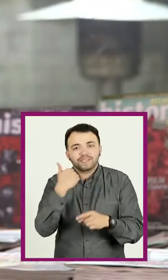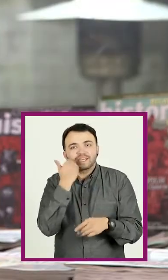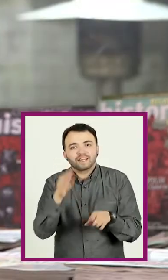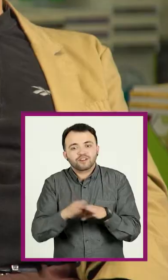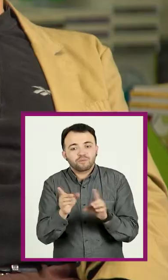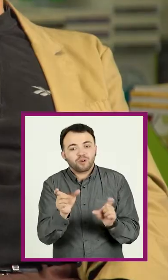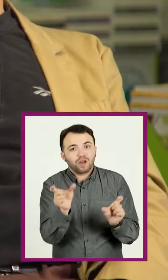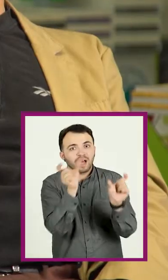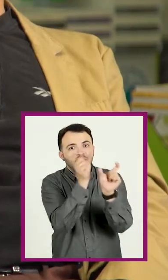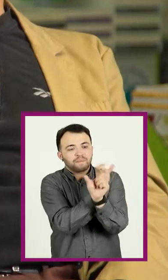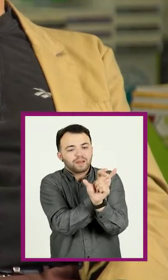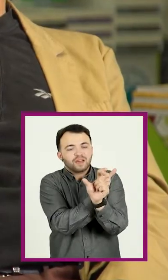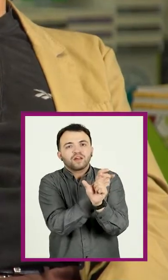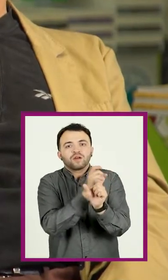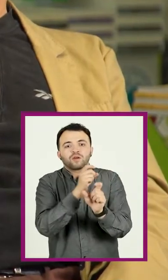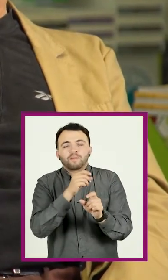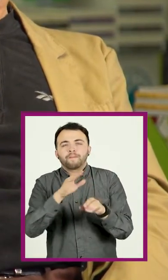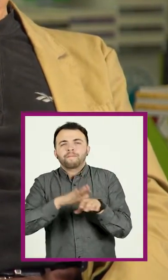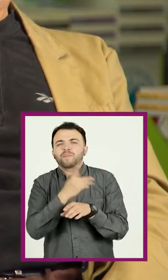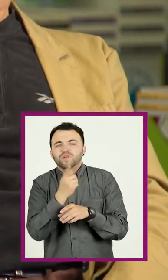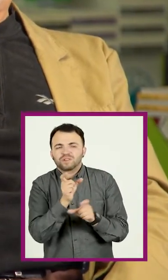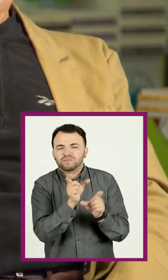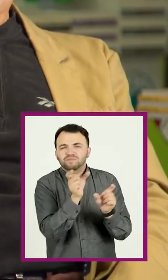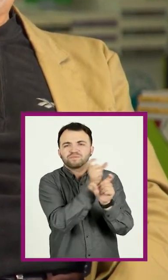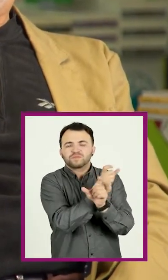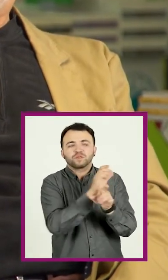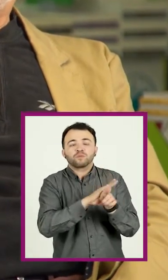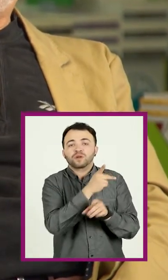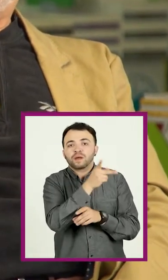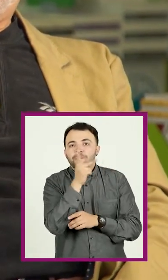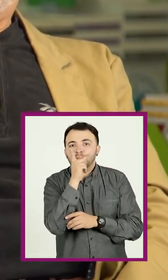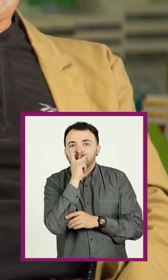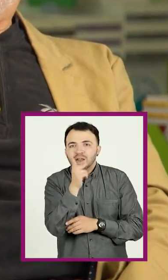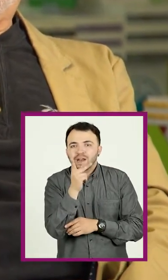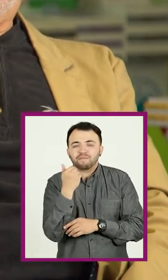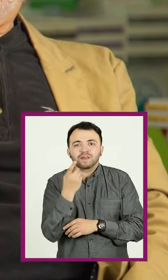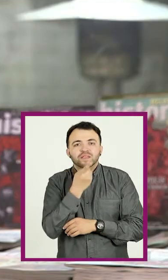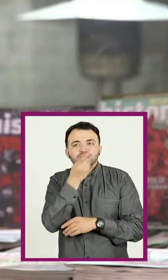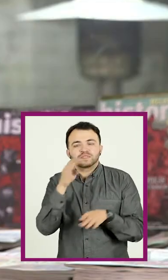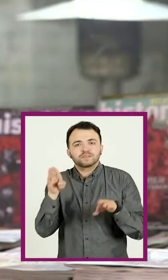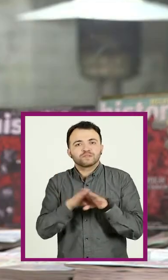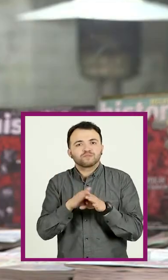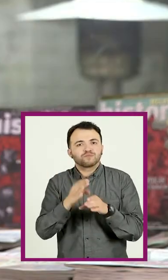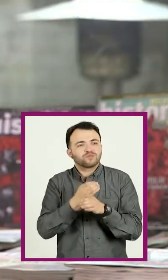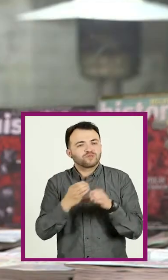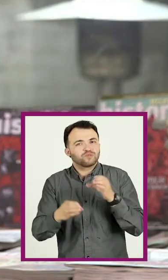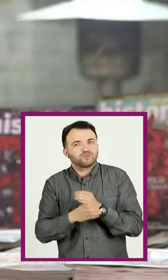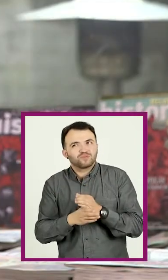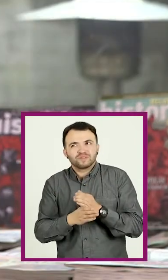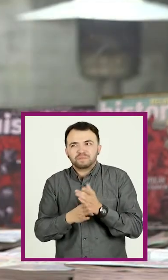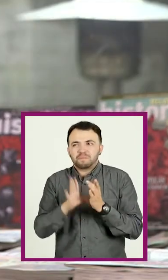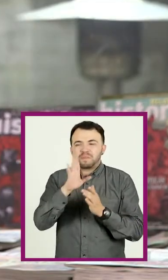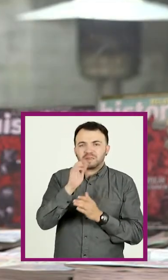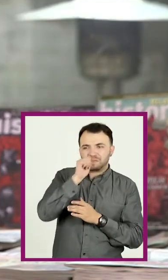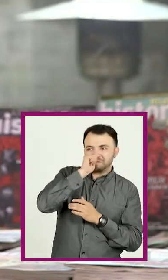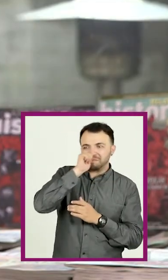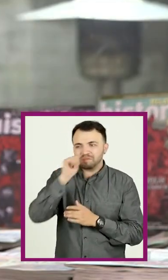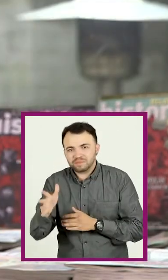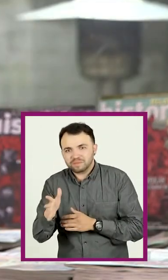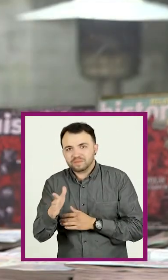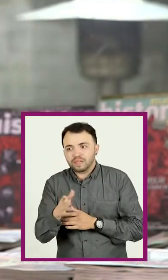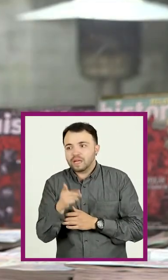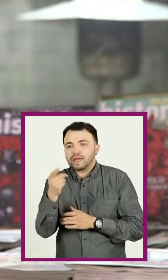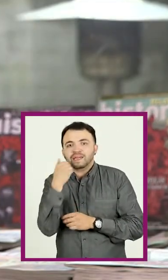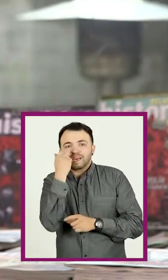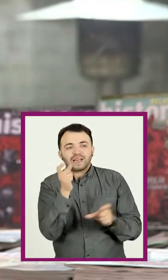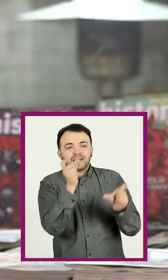es dura, una moral de resentimiento. Que era una moral de resentimiento, y lo que él ve es que al contrario, lo que